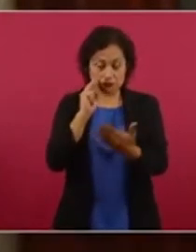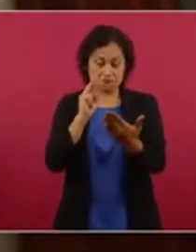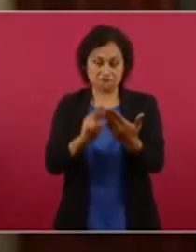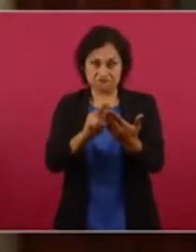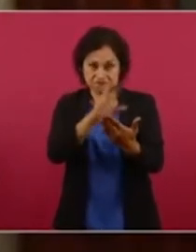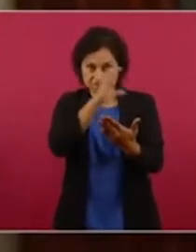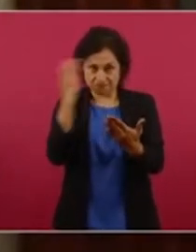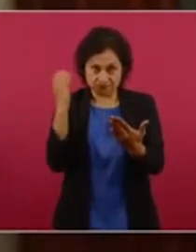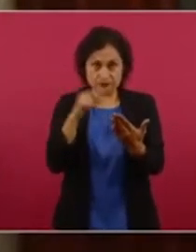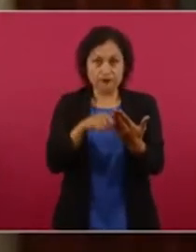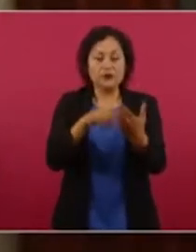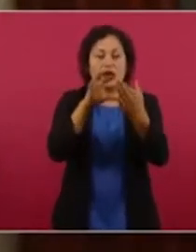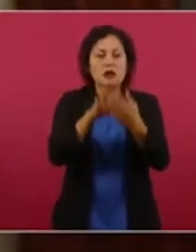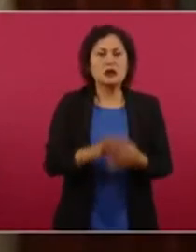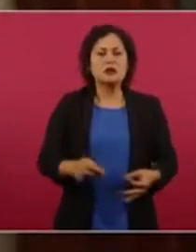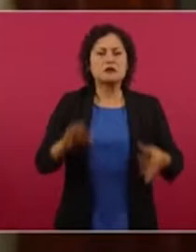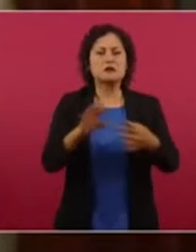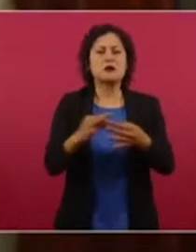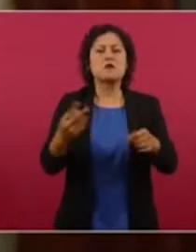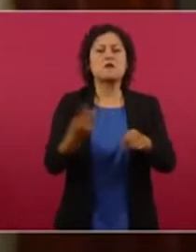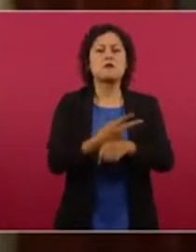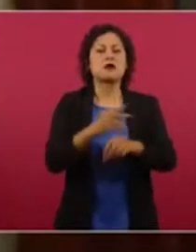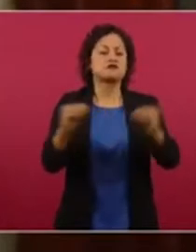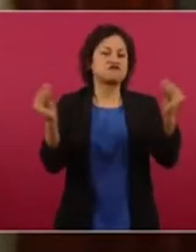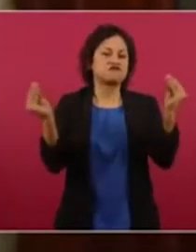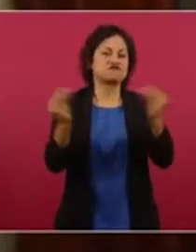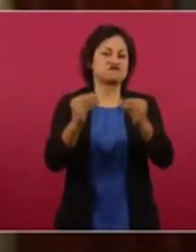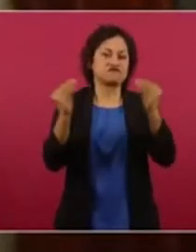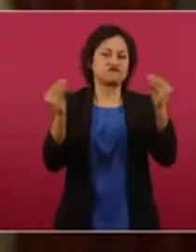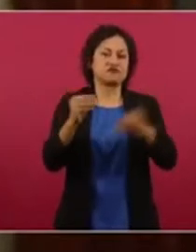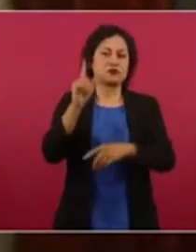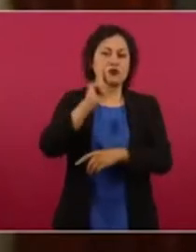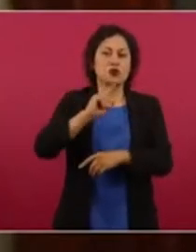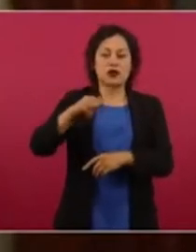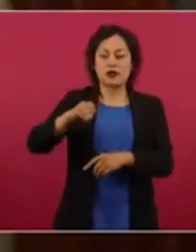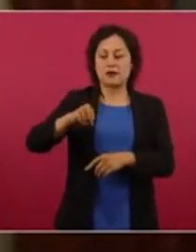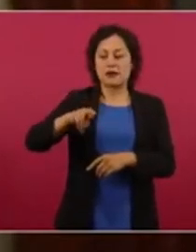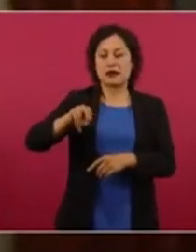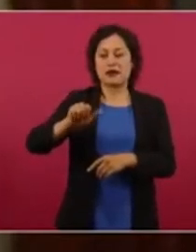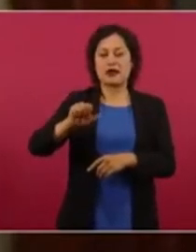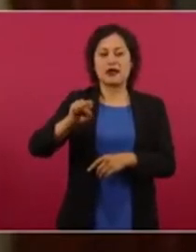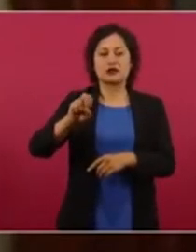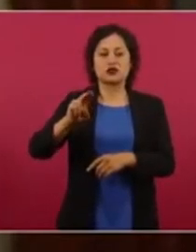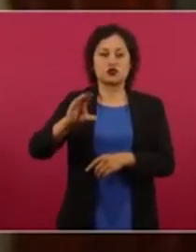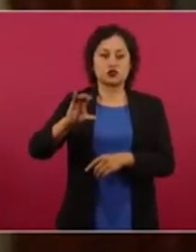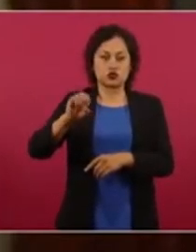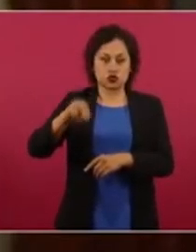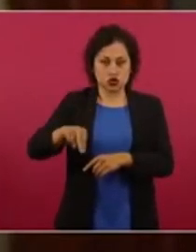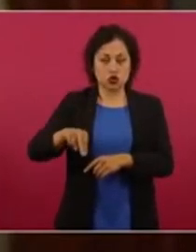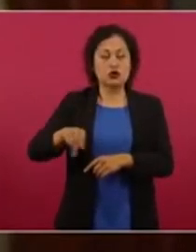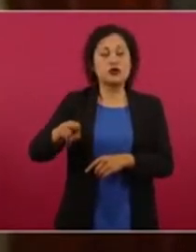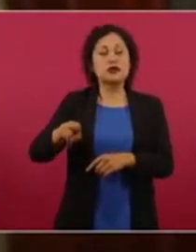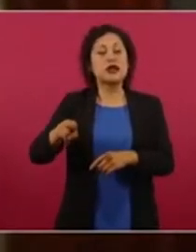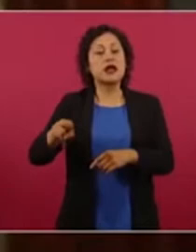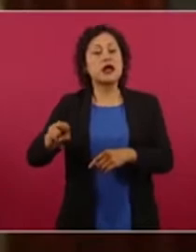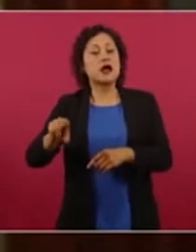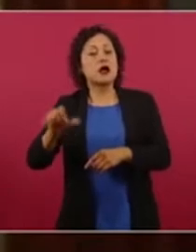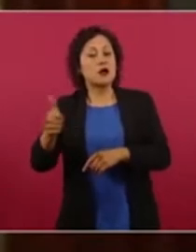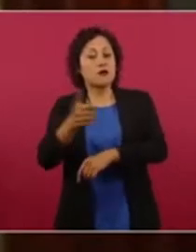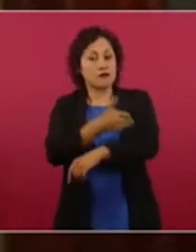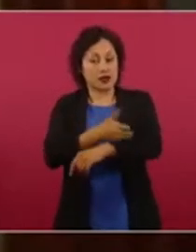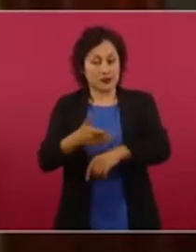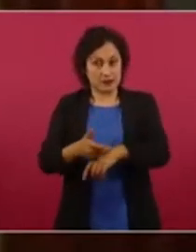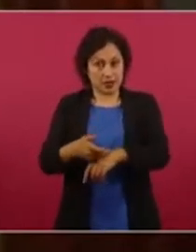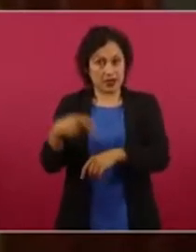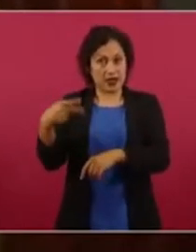narra el pleito inmobiliario entre María Asunción Aramburuzabala y la familia del conductor